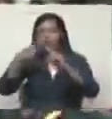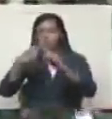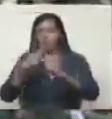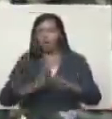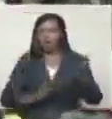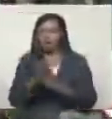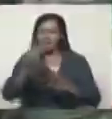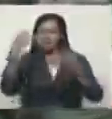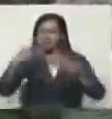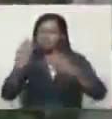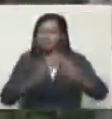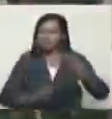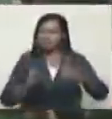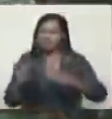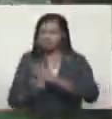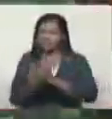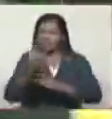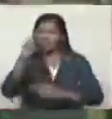¡Leales siempre!